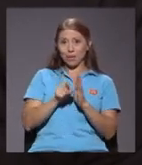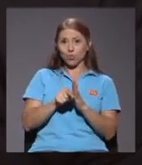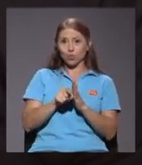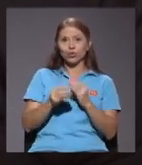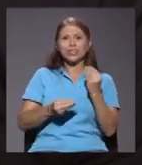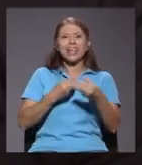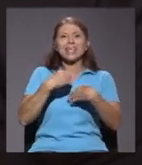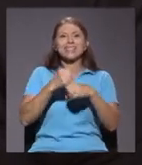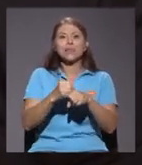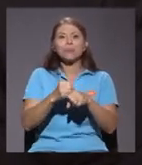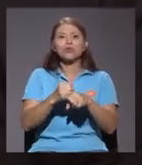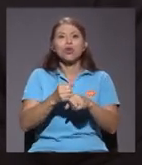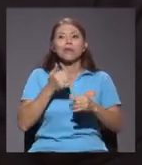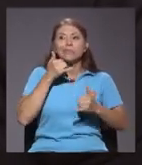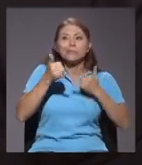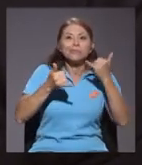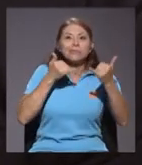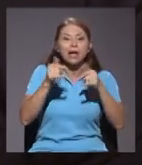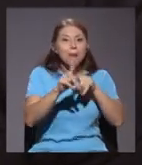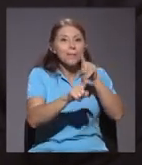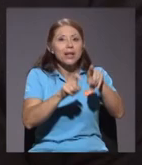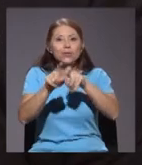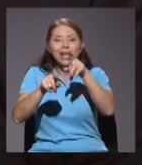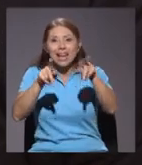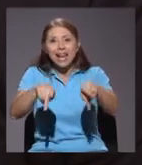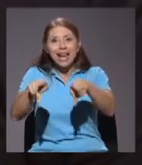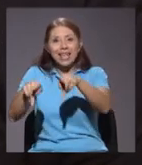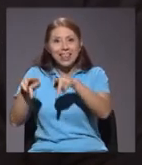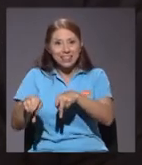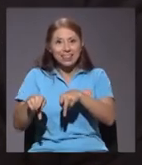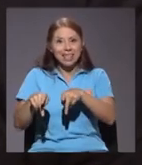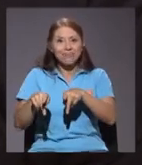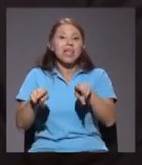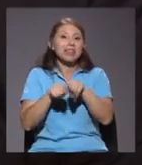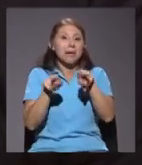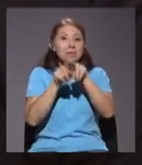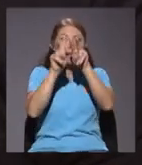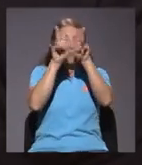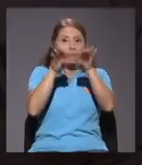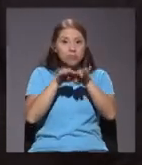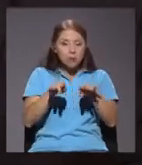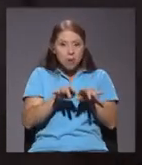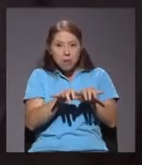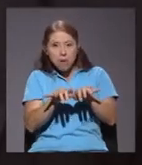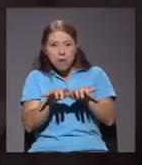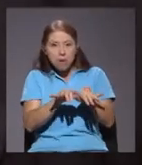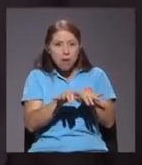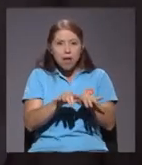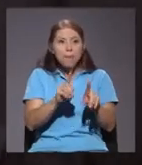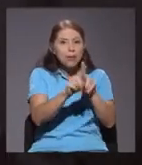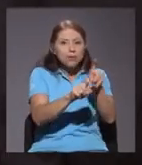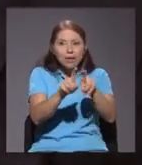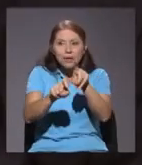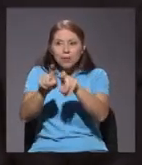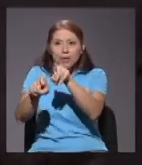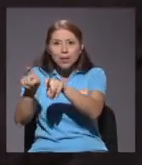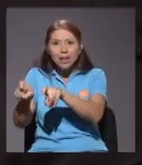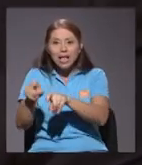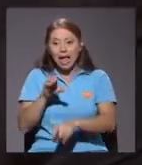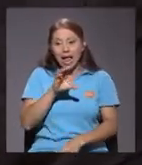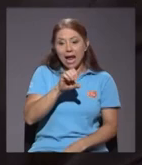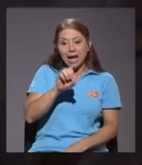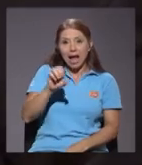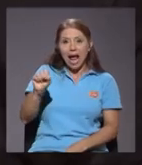abrir la línea preguntarle a la gente que nosotros tenemos muy buena interacción con la gente en redes sociales y por teléfono que eran las medicinas que siempre le daban en la caja